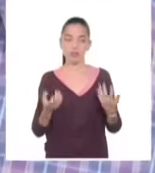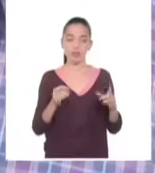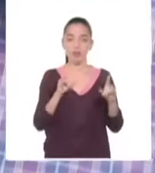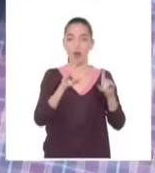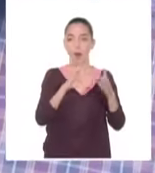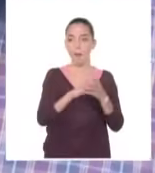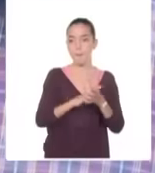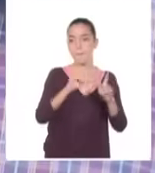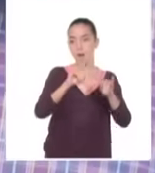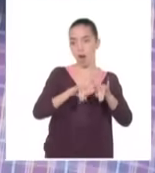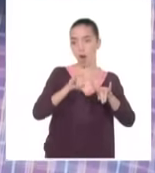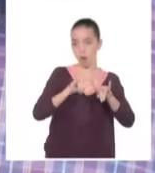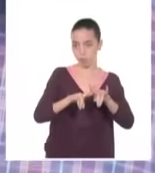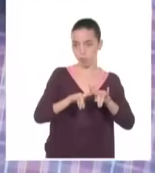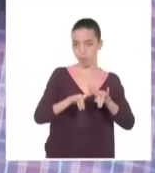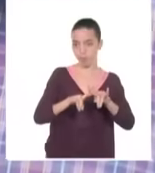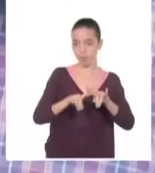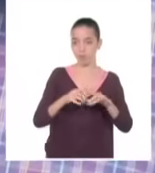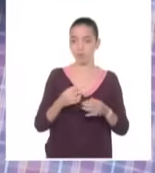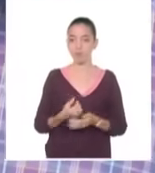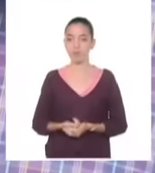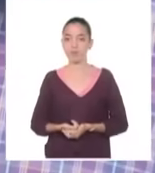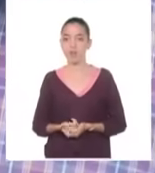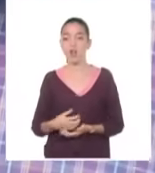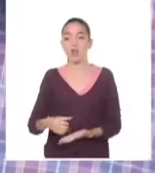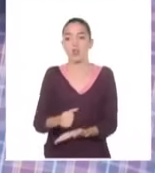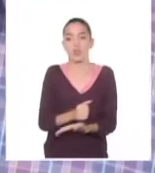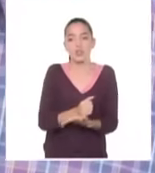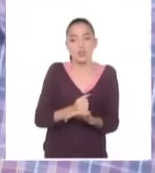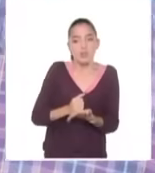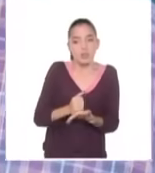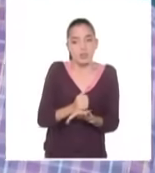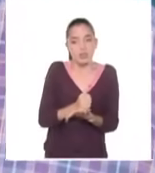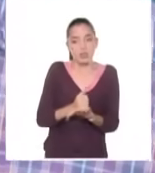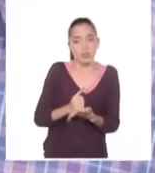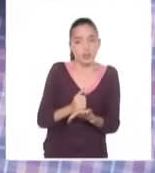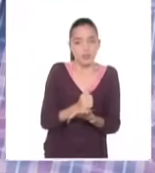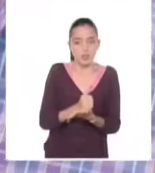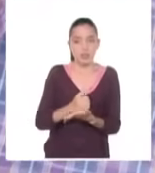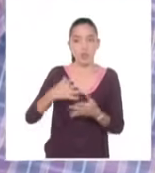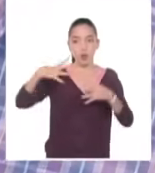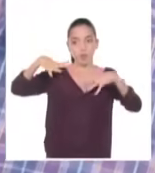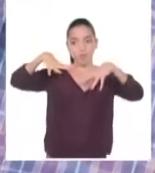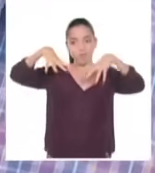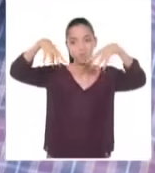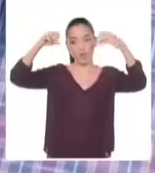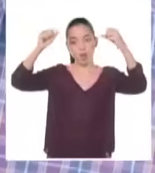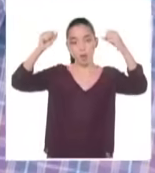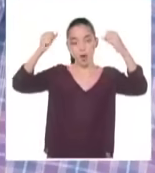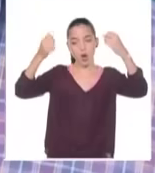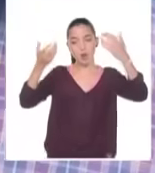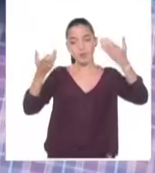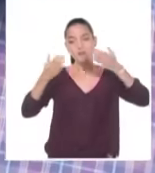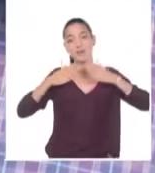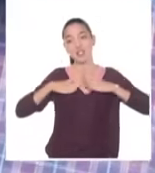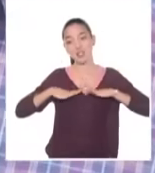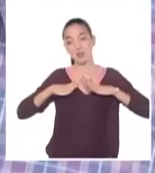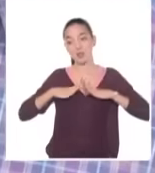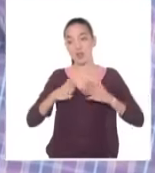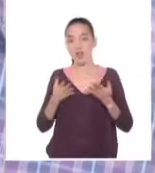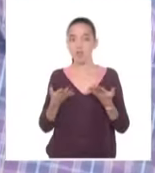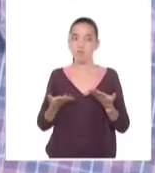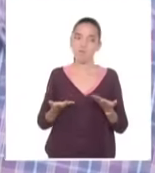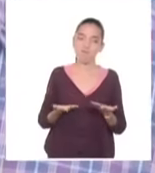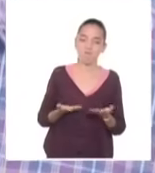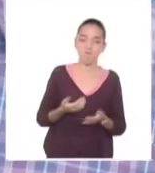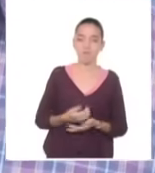crea molestia, por supuesto, pero toca unos niveles de apagones que son soportables. ¿Qué pasó ahora en este momento? Hay